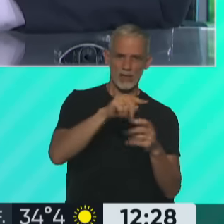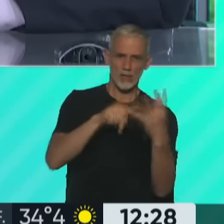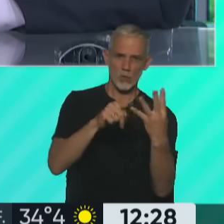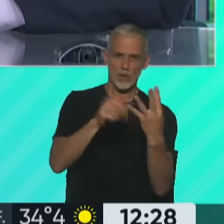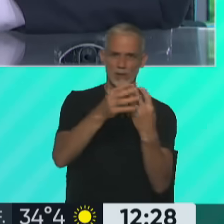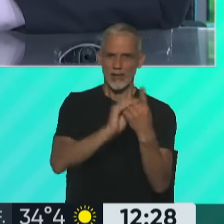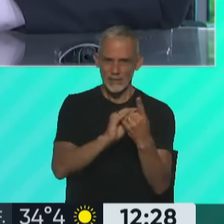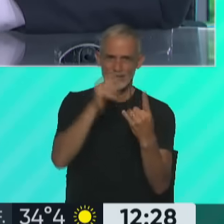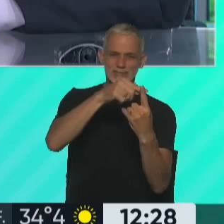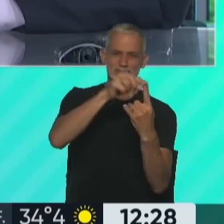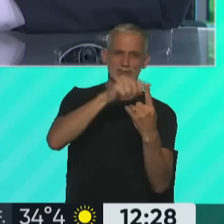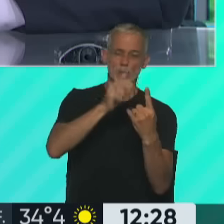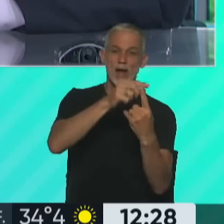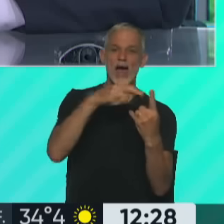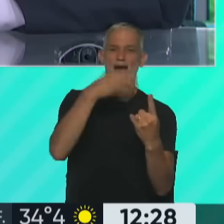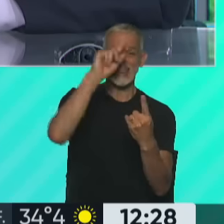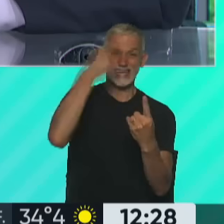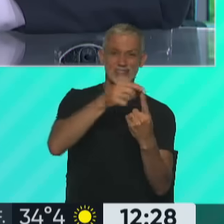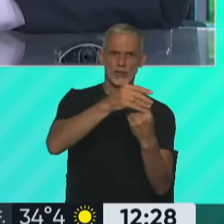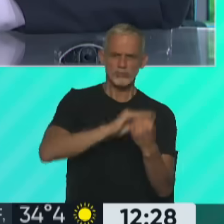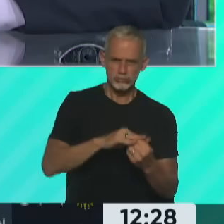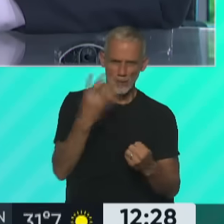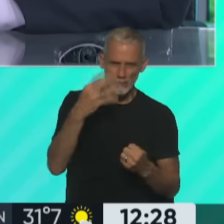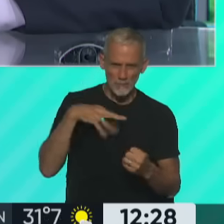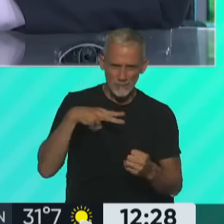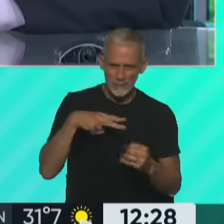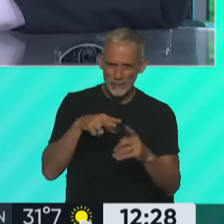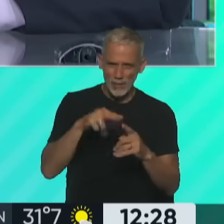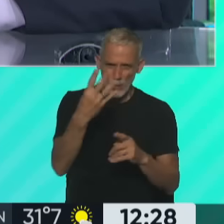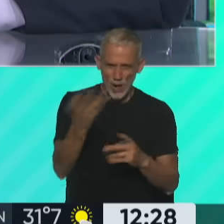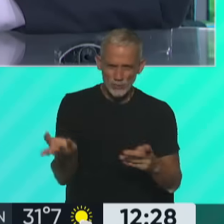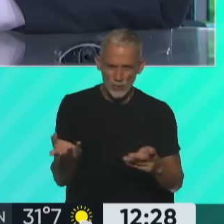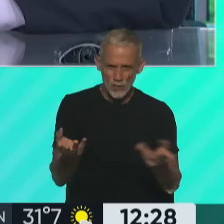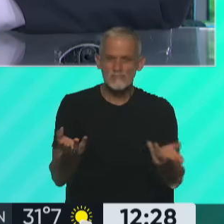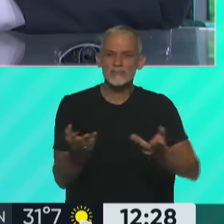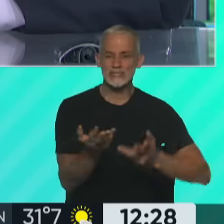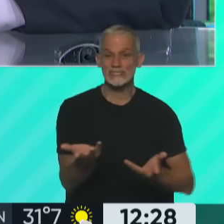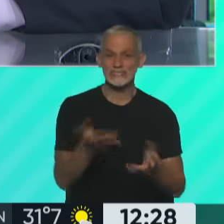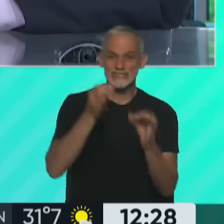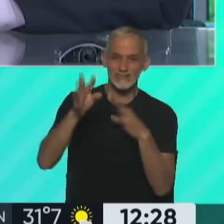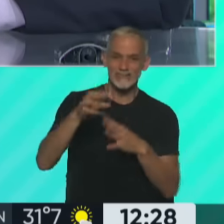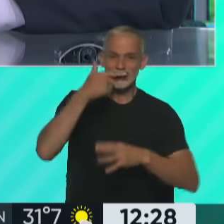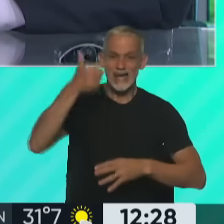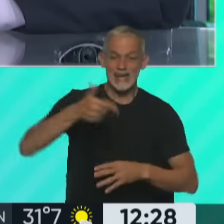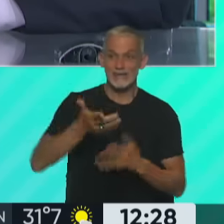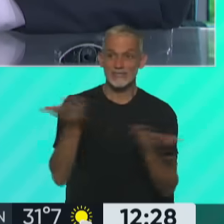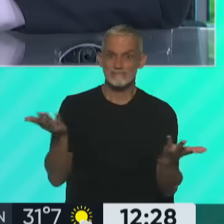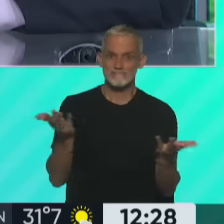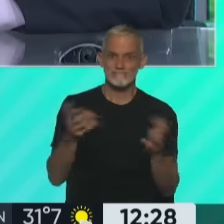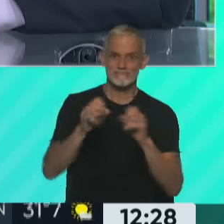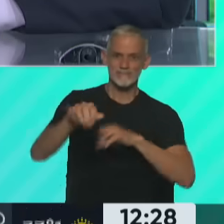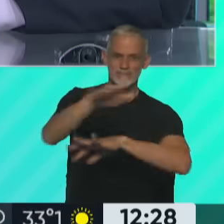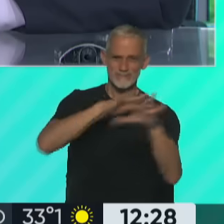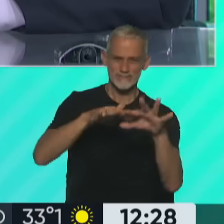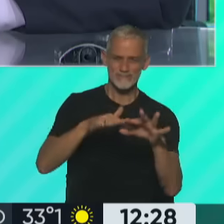caso la empresa estatal más importante, por lo menos en el tema refinería y venta de combustibles, y por la red de estaciones de